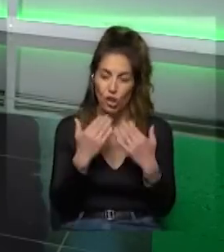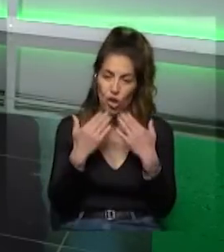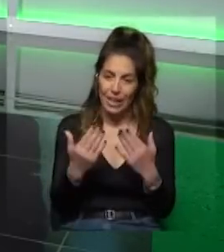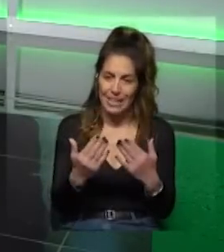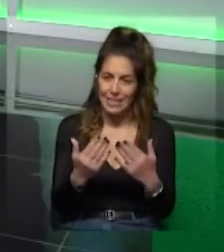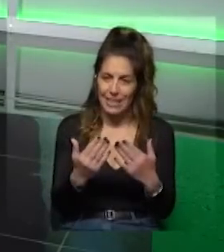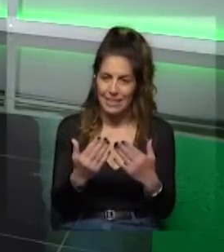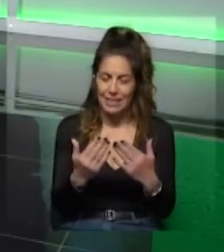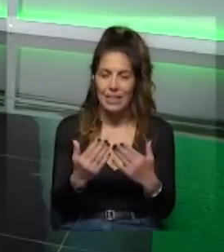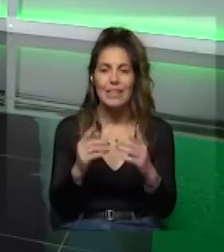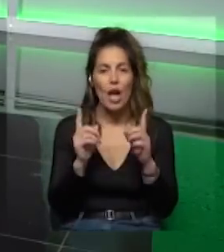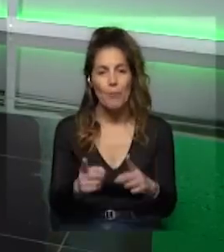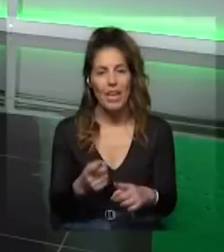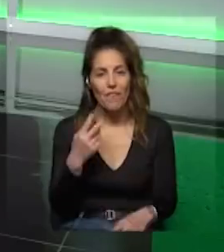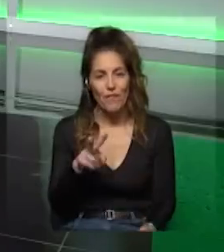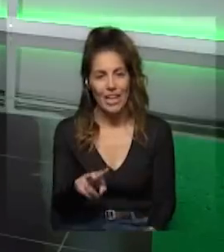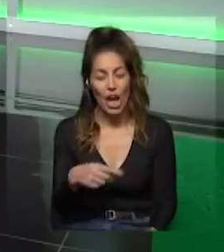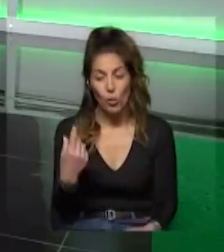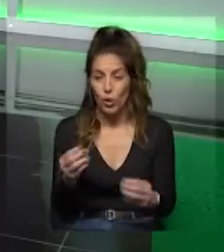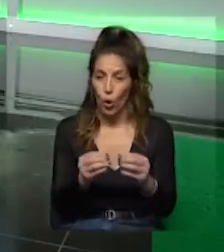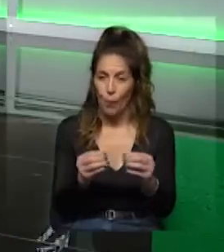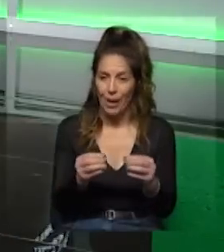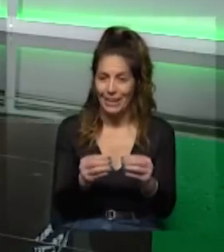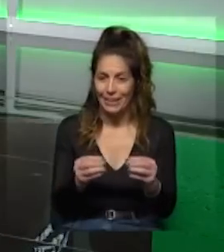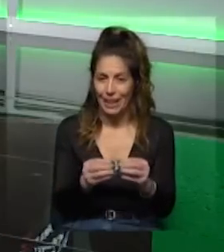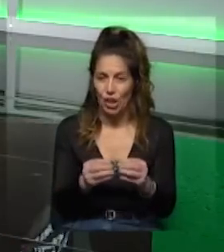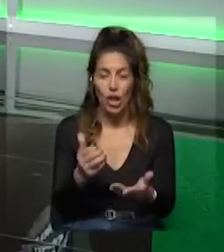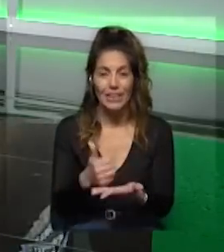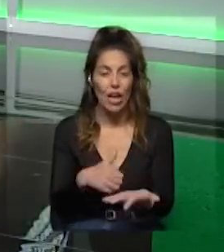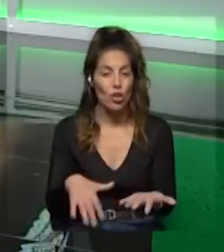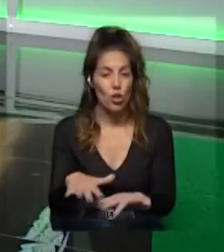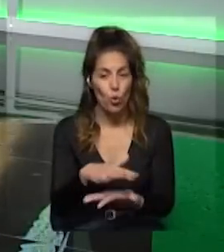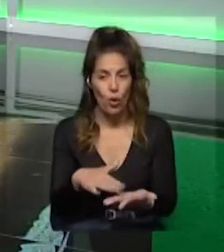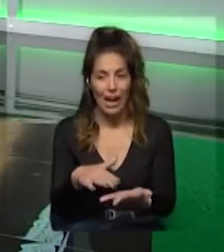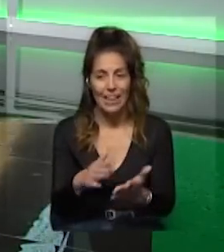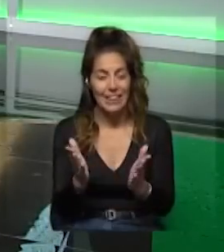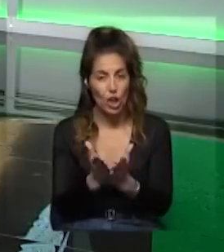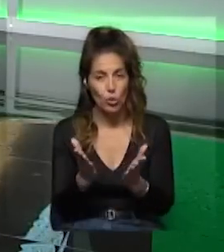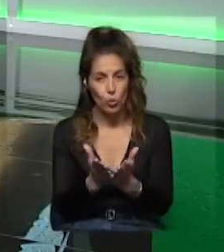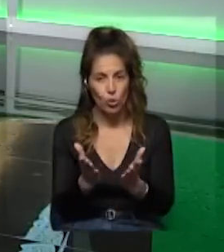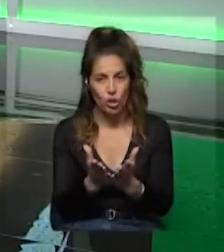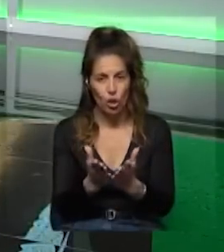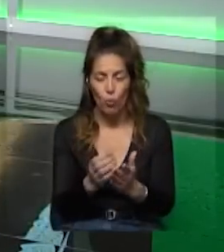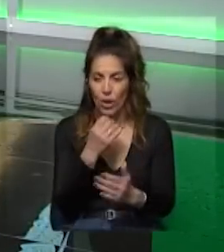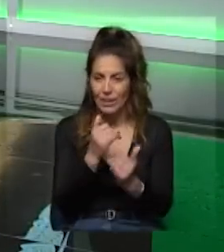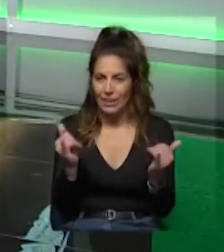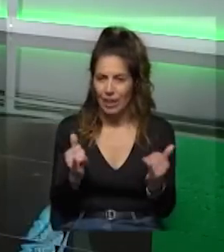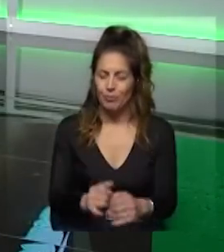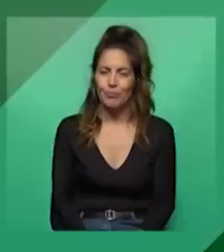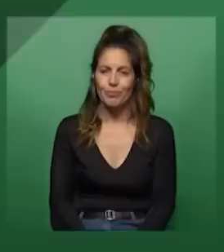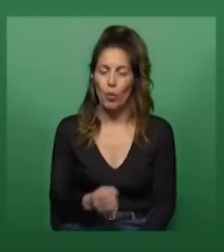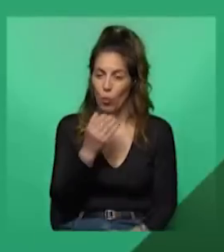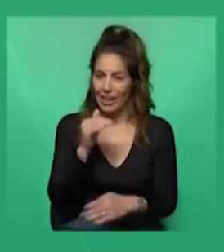información a cuenta de más también lo ven allí a Diego Martini que está en otro Centro de Estudios mar Qué tal Buen día buenas